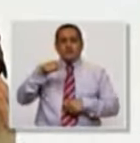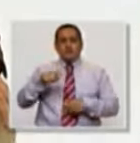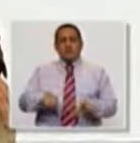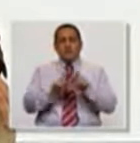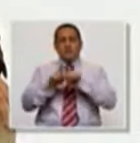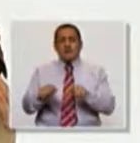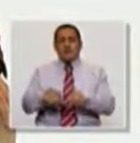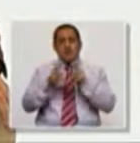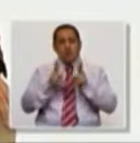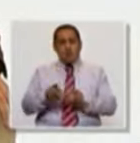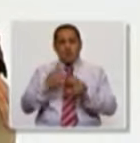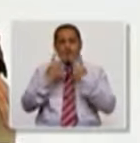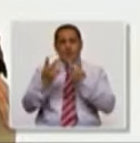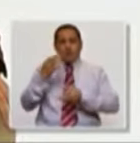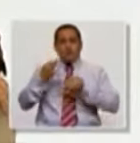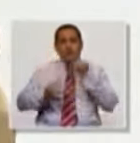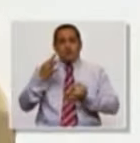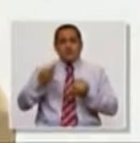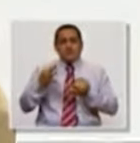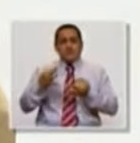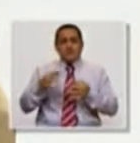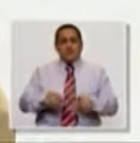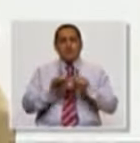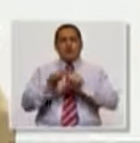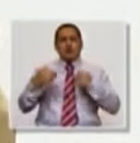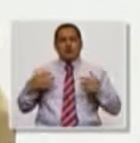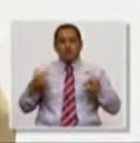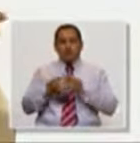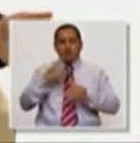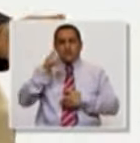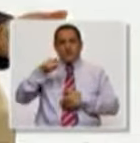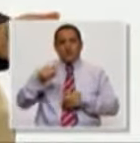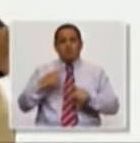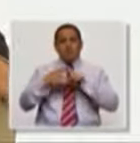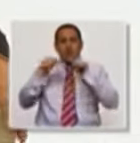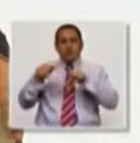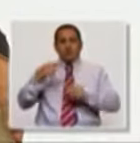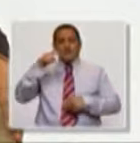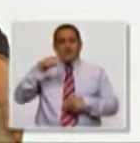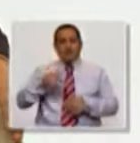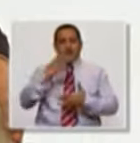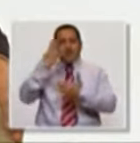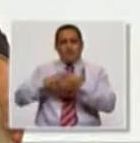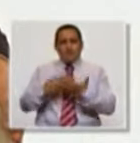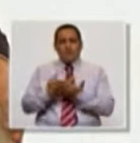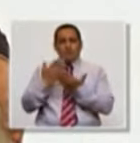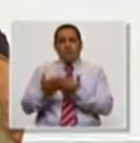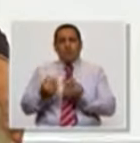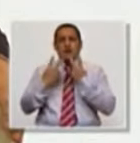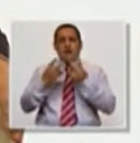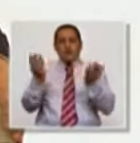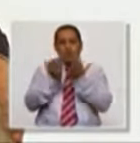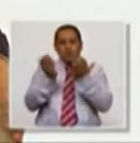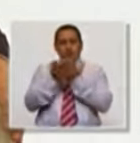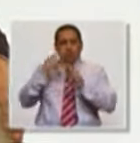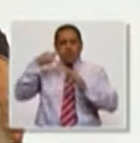así como estas formas de ver la justicia, es lo que nosotros necesitamos. Y para esto necesitamos analizar data, tener estudios mucho